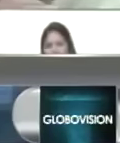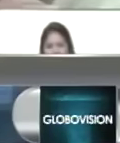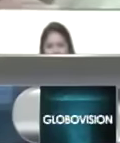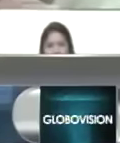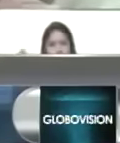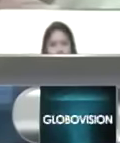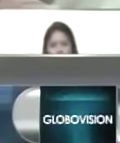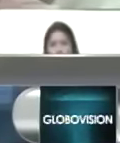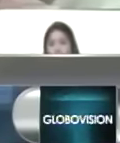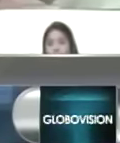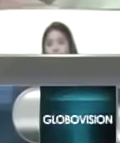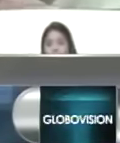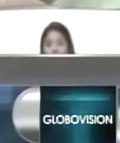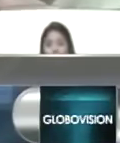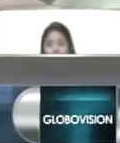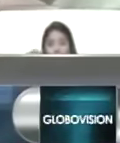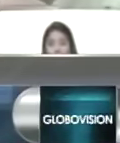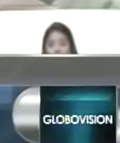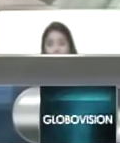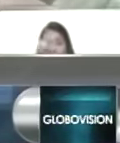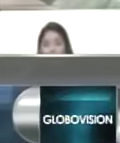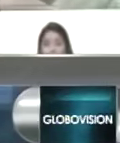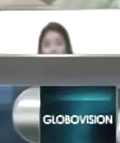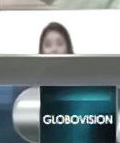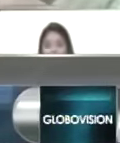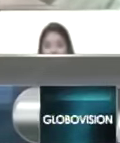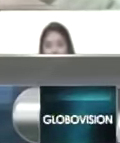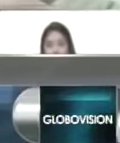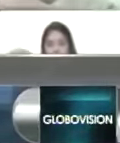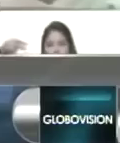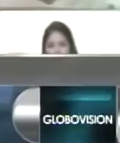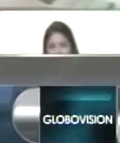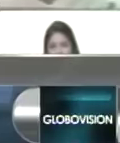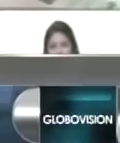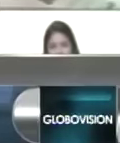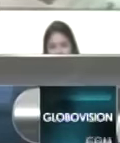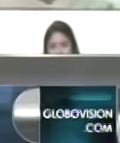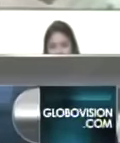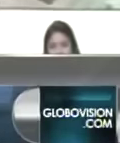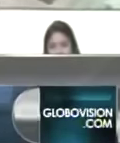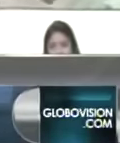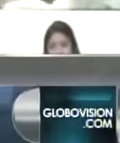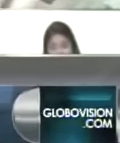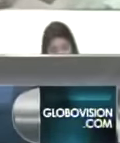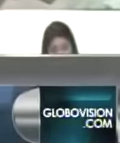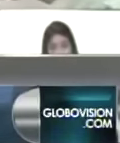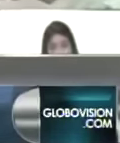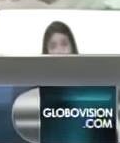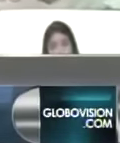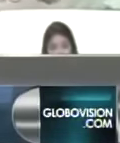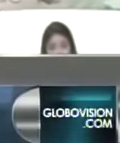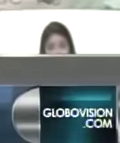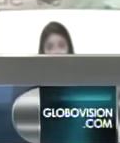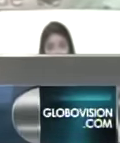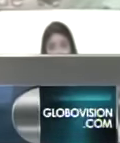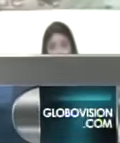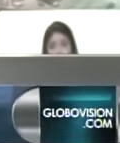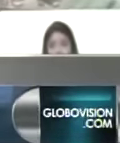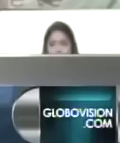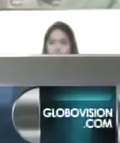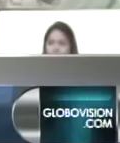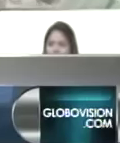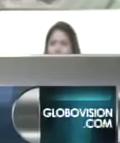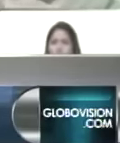la realidad de las cárceles de nuestro país, pero de manera tergiversada. Y a las pruebas me remito. Yo quiero mostrar